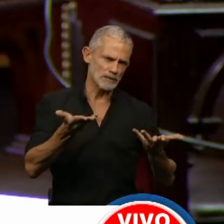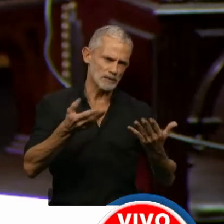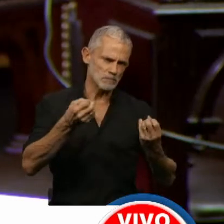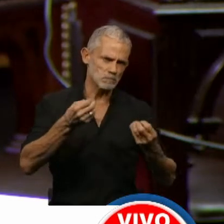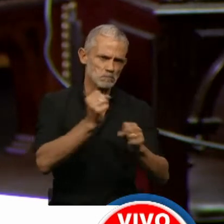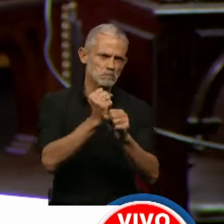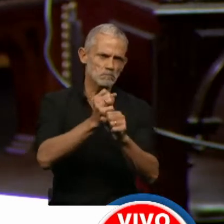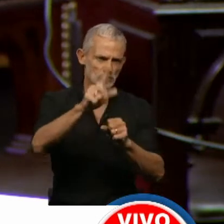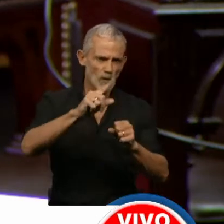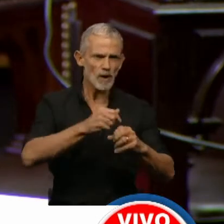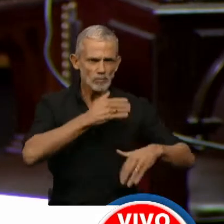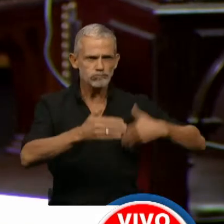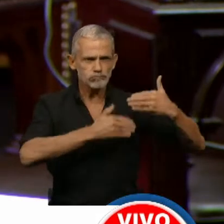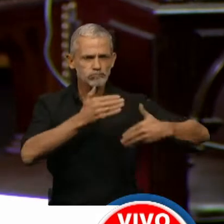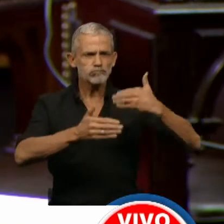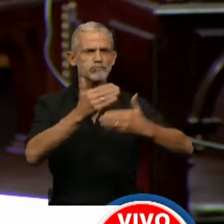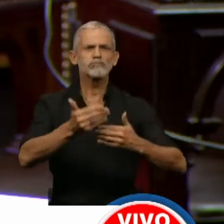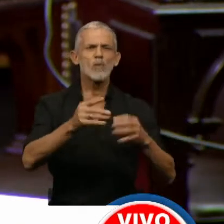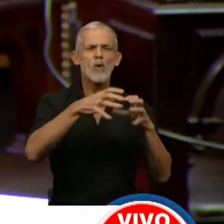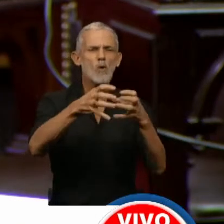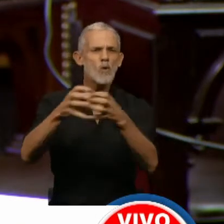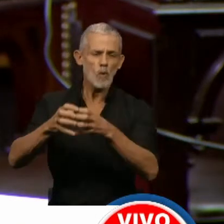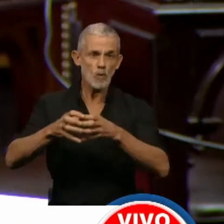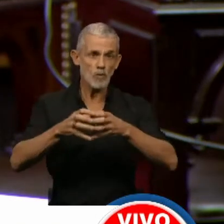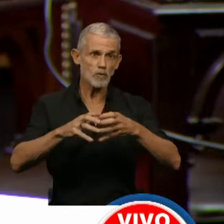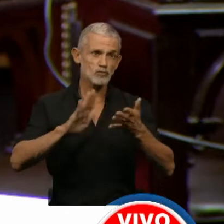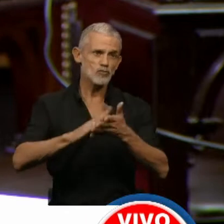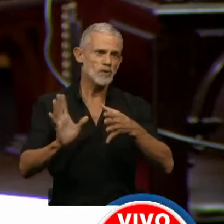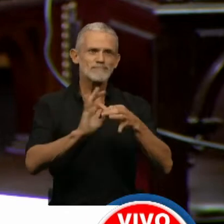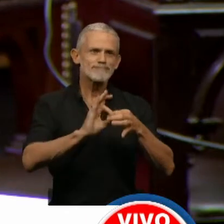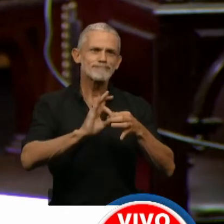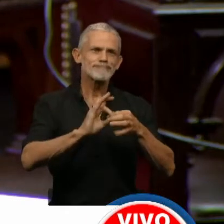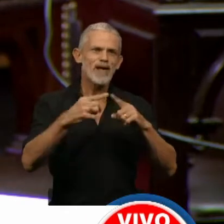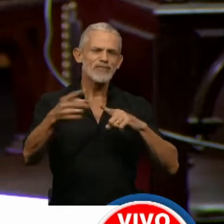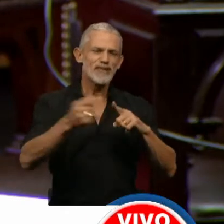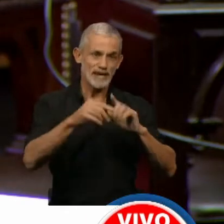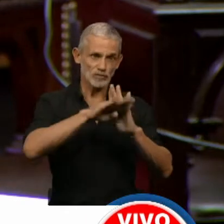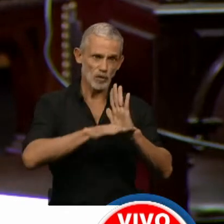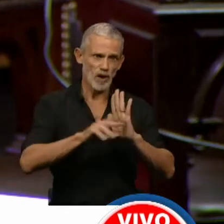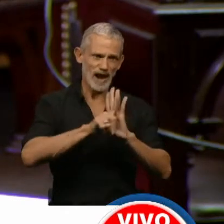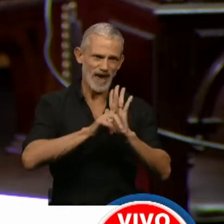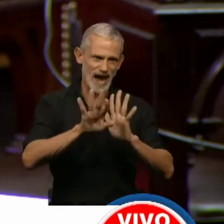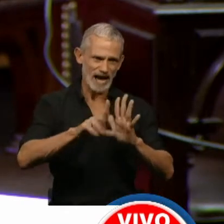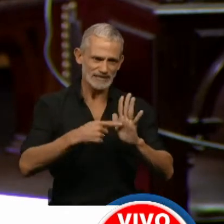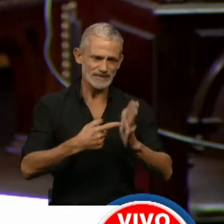el trabajo que vino haciendo con sectores que tienen que ver con la incumbencia directa de una medida de esta magnitud,